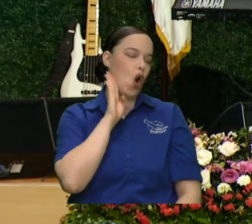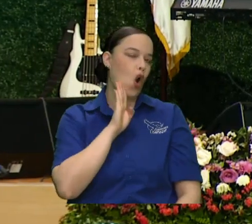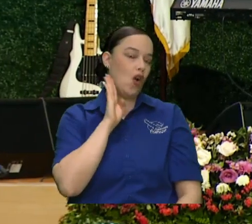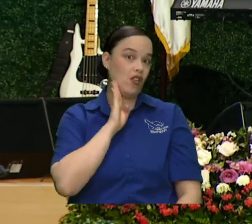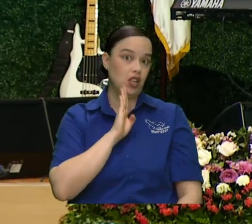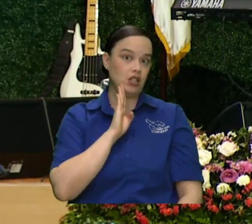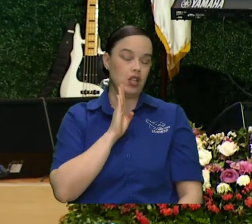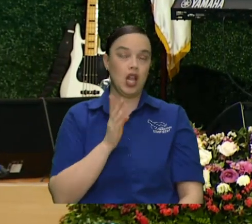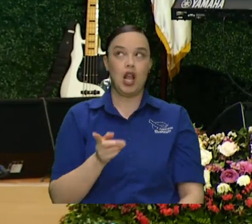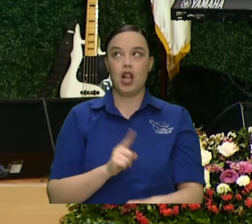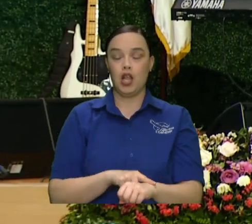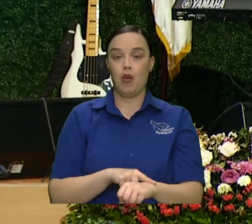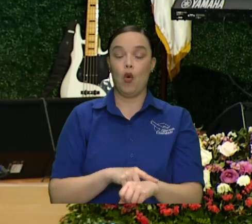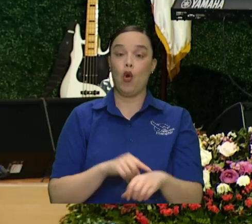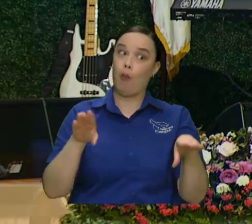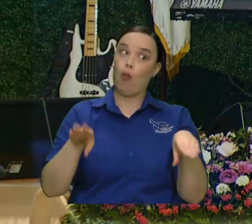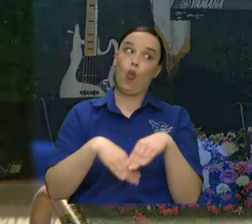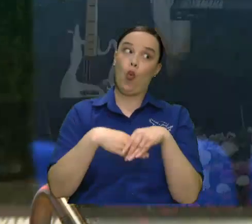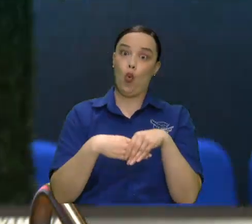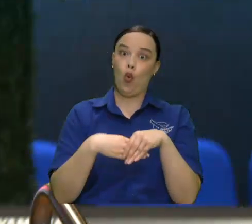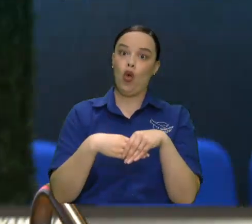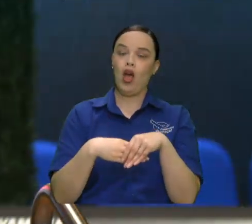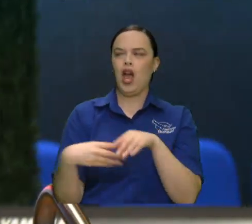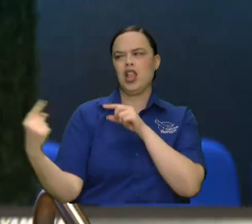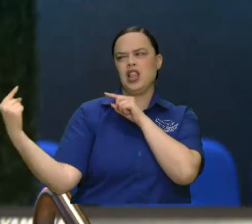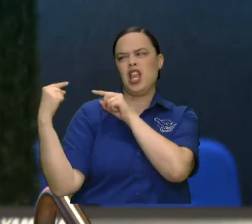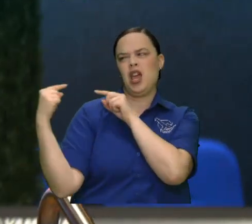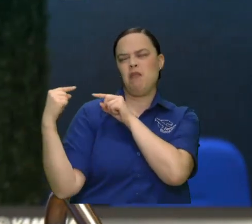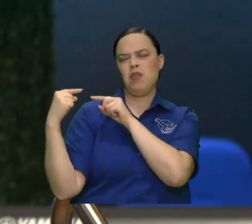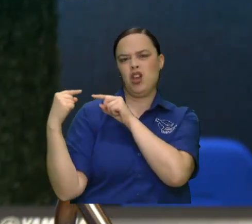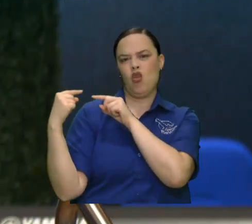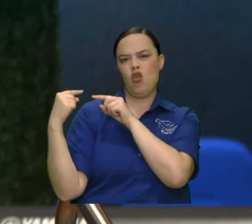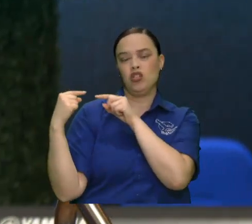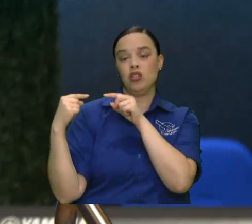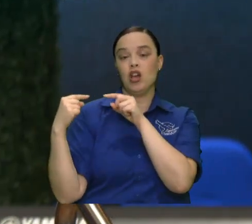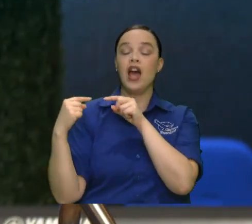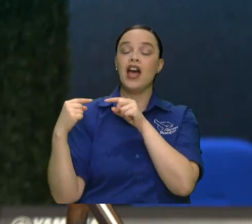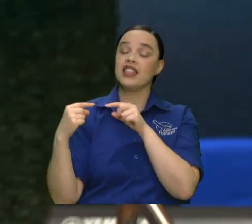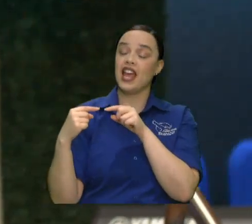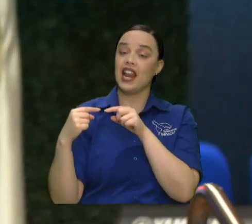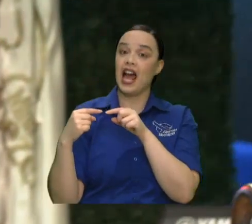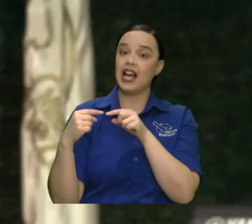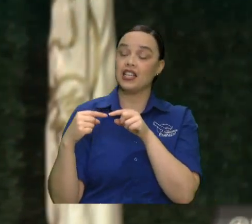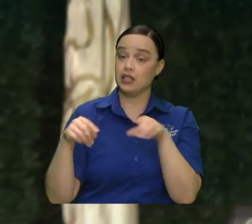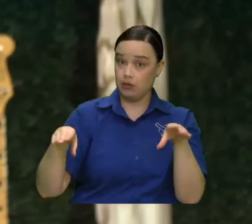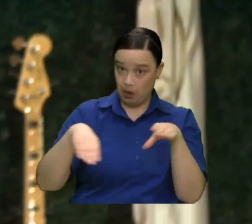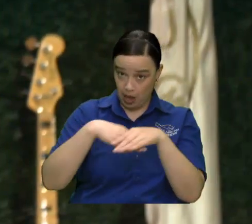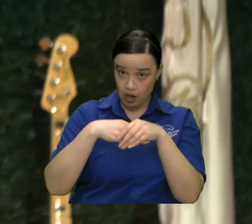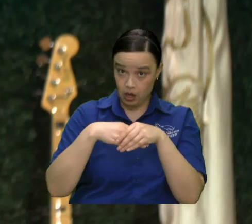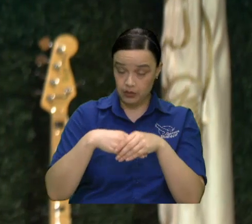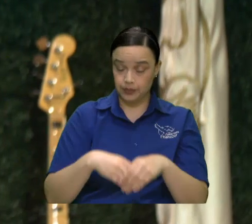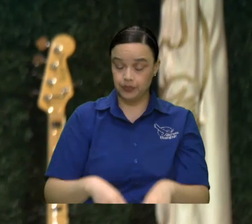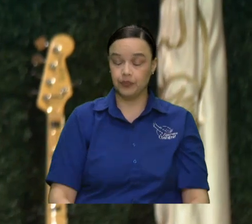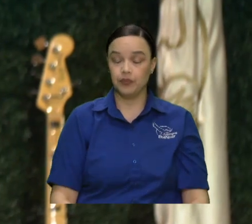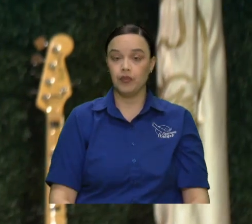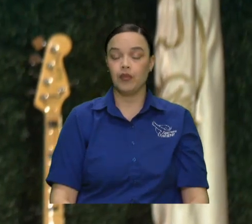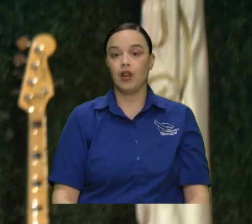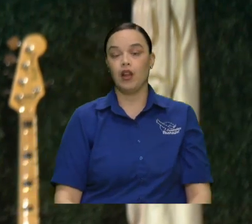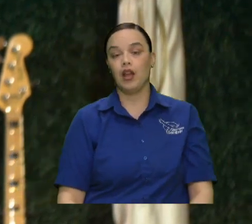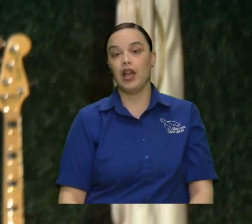son tremendos verdad porque se multiplican y son enemigos especializados de ellos es que estamos hablando acá